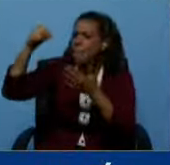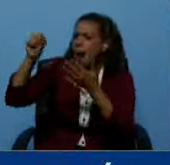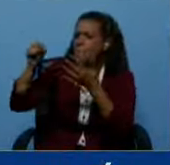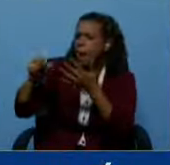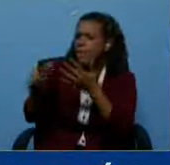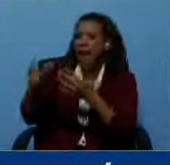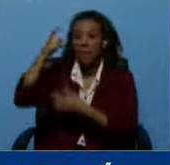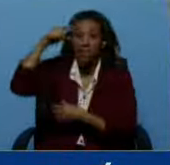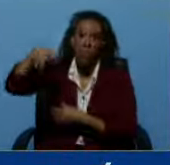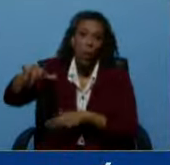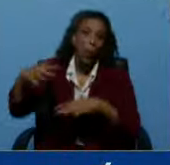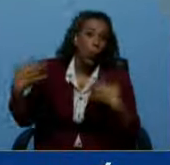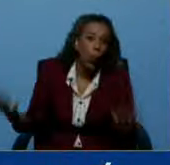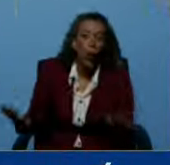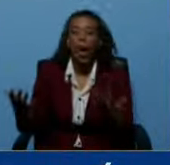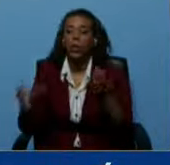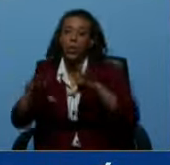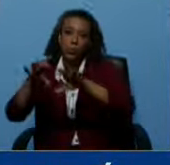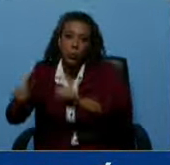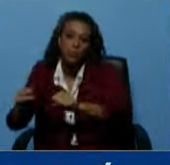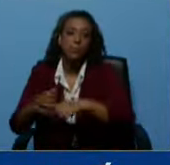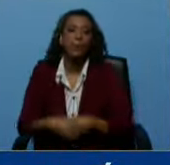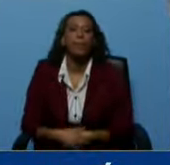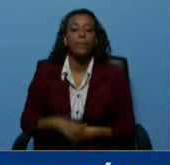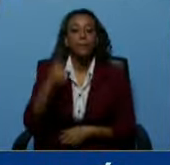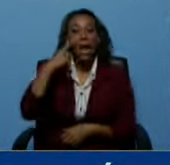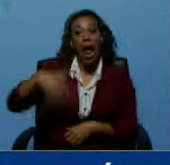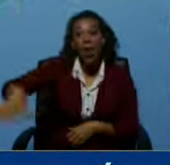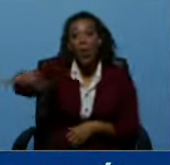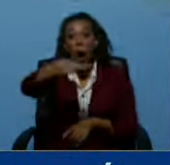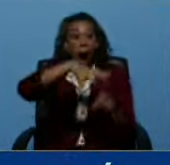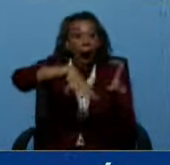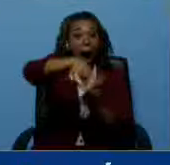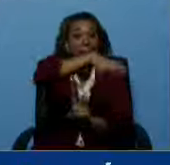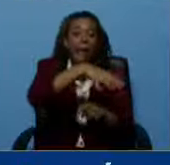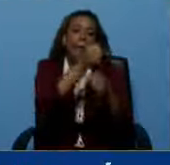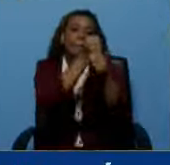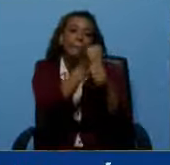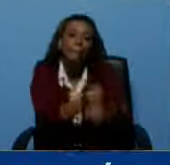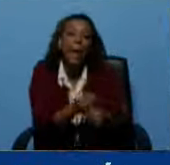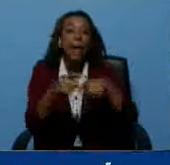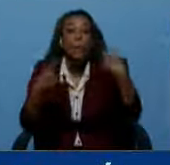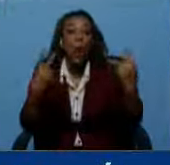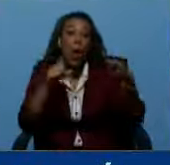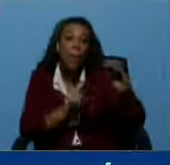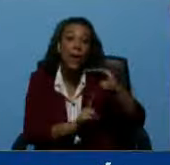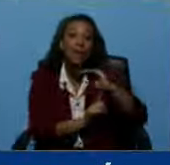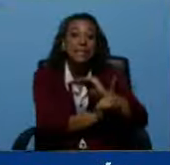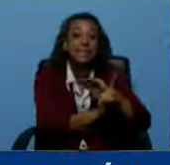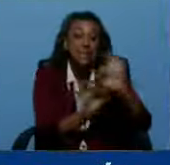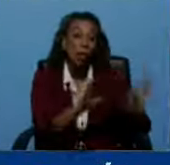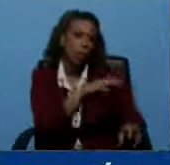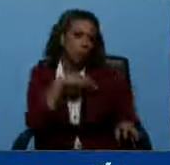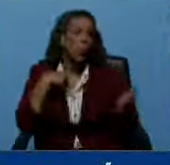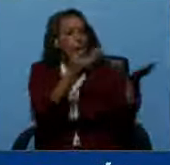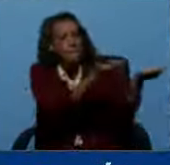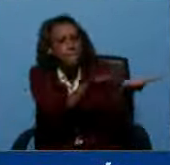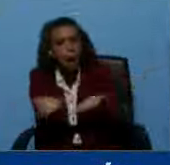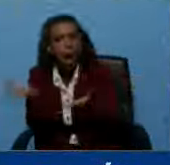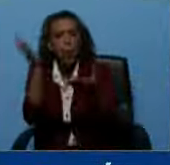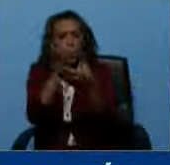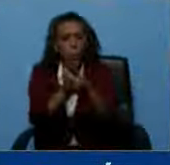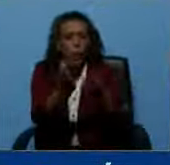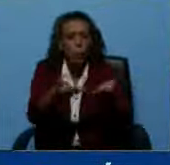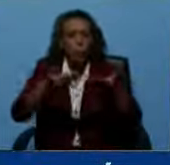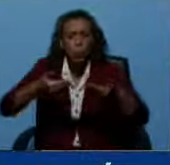el día de su cita, ¿verdad? Esta es la área de recepción cuando ellos llegan, ¿verdad? Nosotros recibimos,